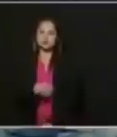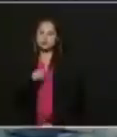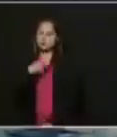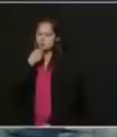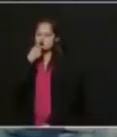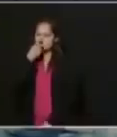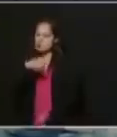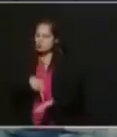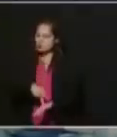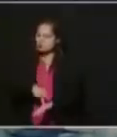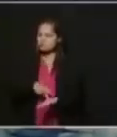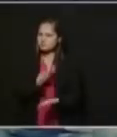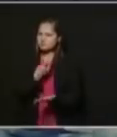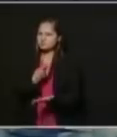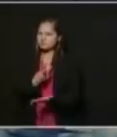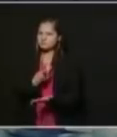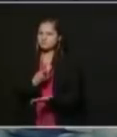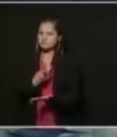puntualmente